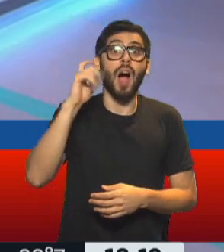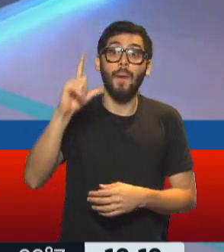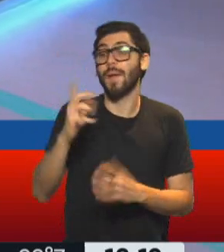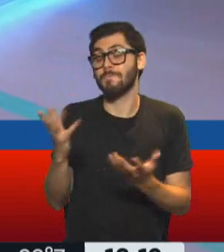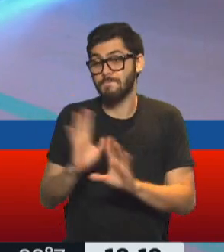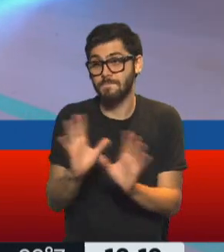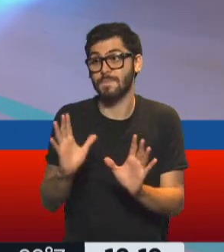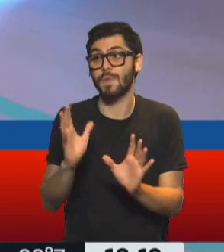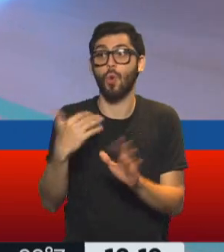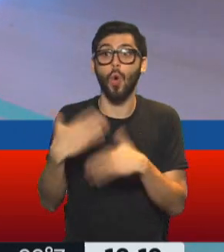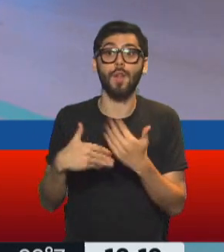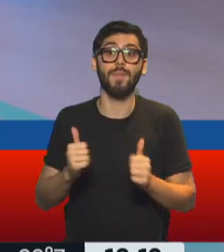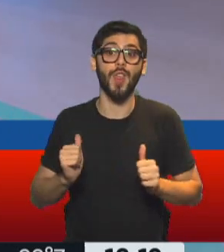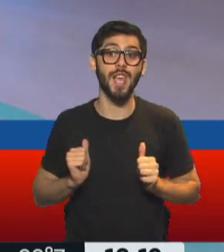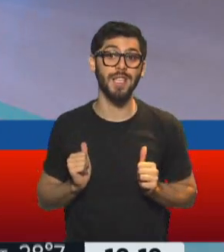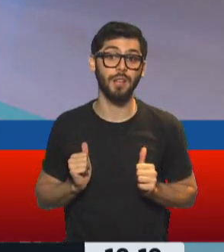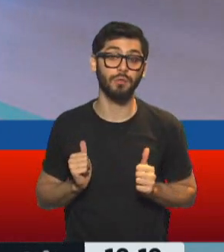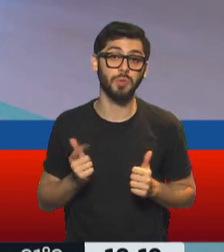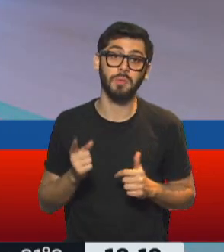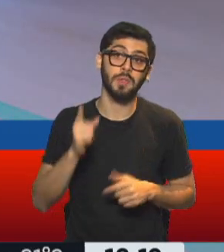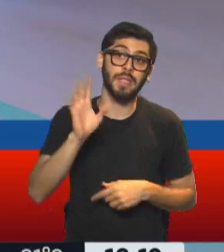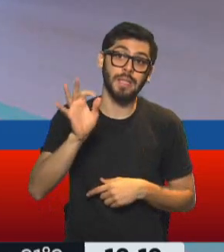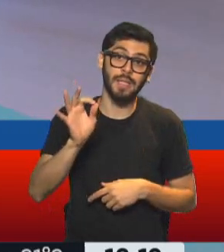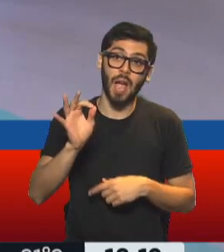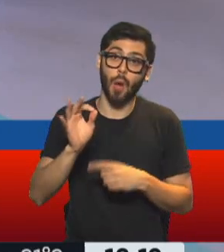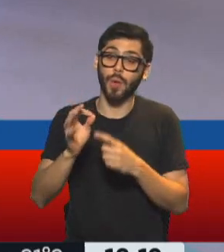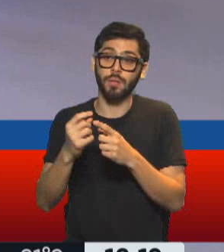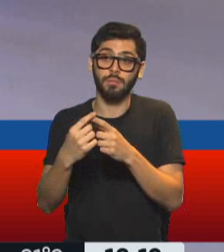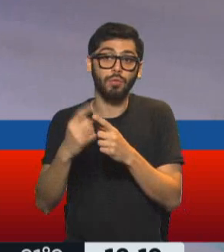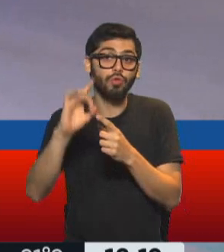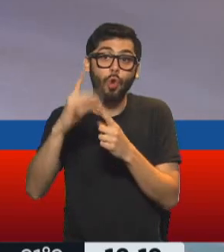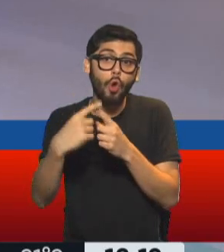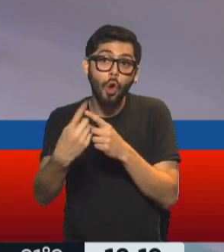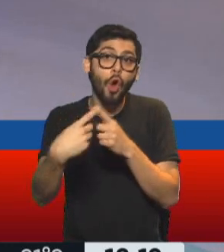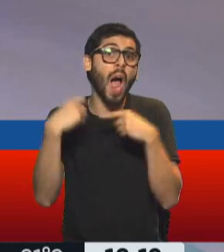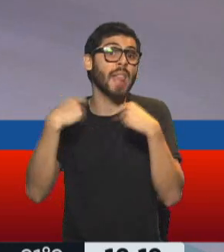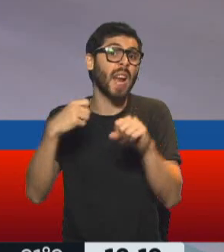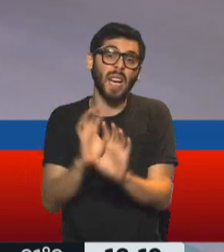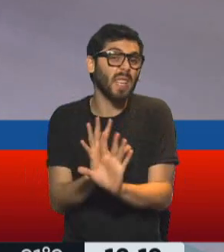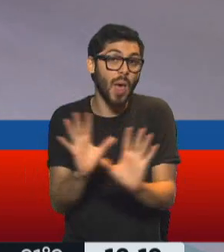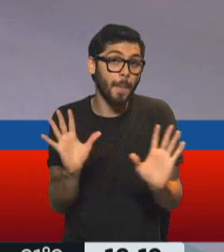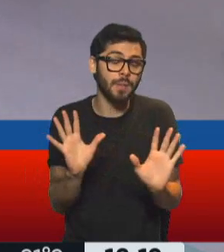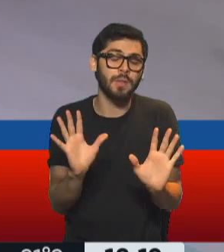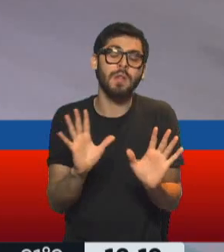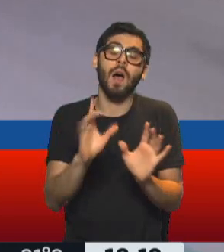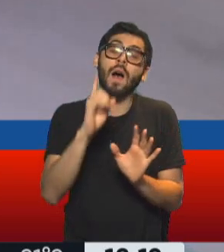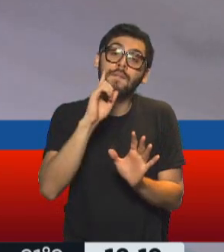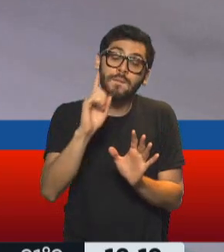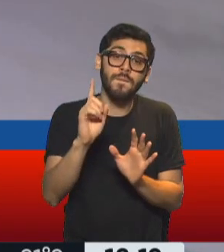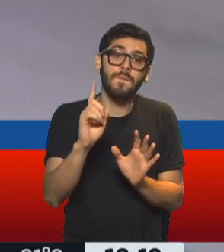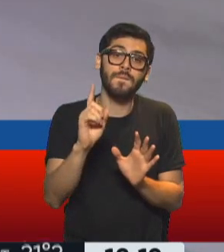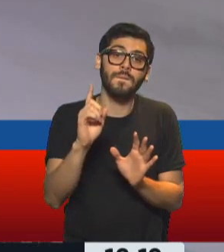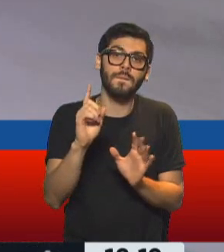porque ellos saben claro. Que solamente podrán salir mediante este corredor sanitario a los entrenamientos. Por otro lado, podemos decir, ¿seguirá dándose